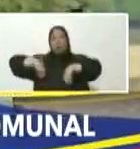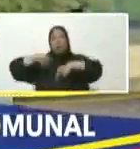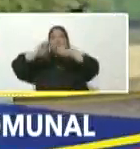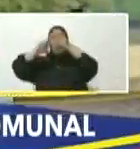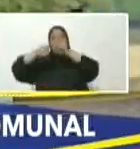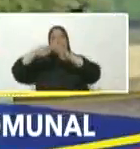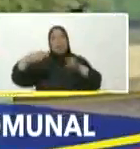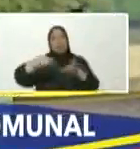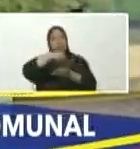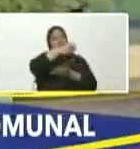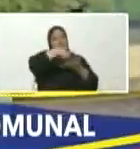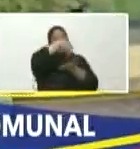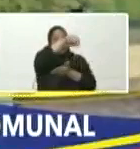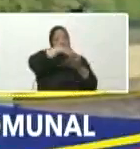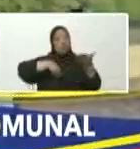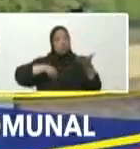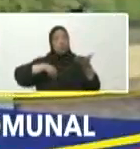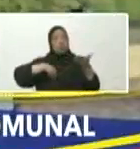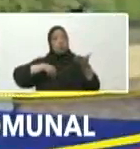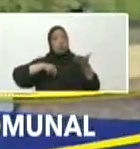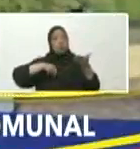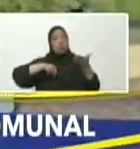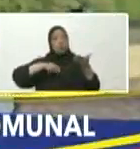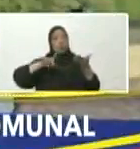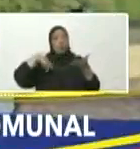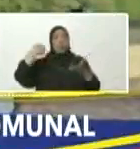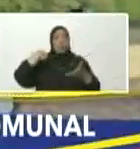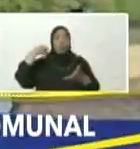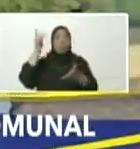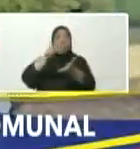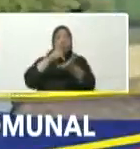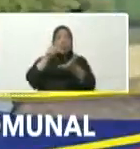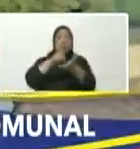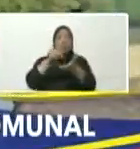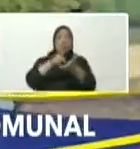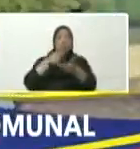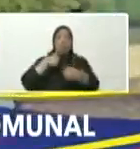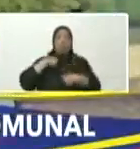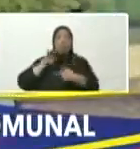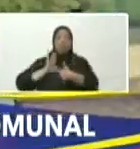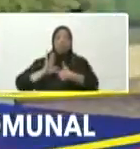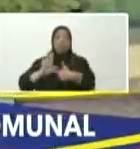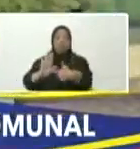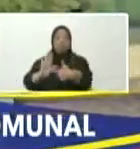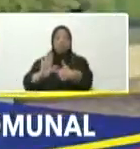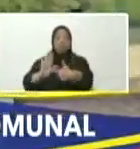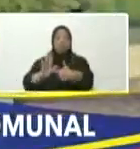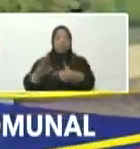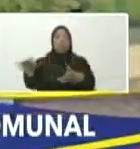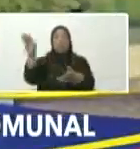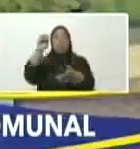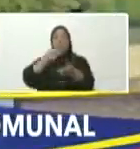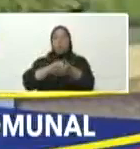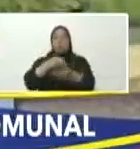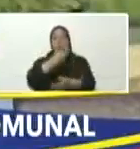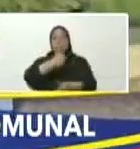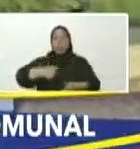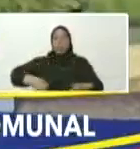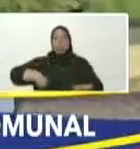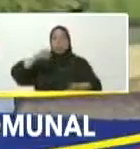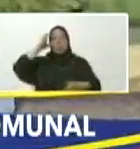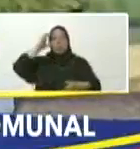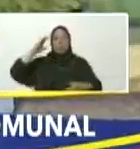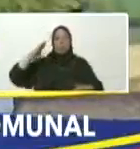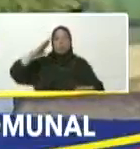firmaron y que me tocó participar como garantes una vez más presidente gustavo petro y a